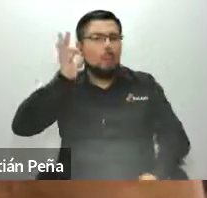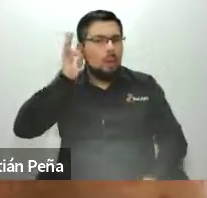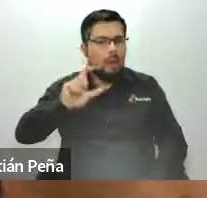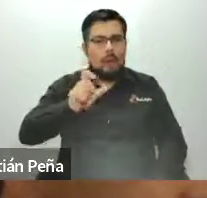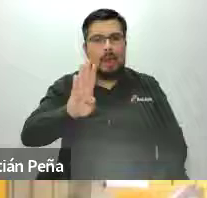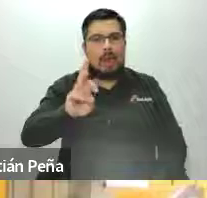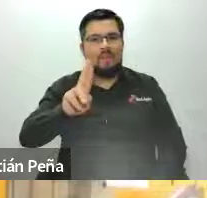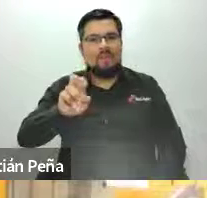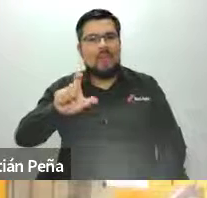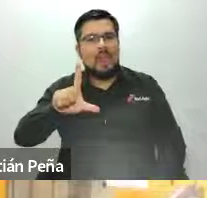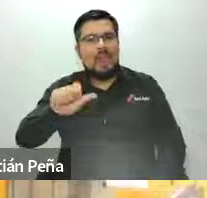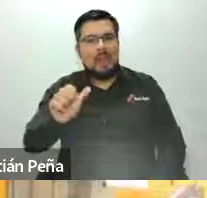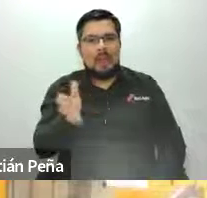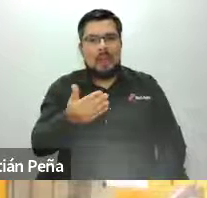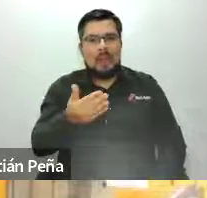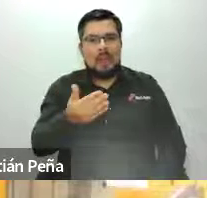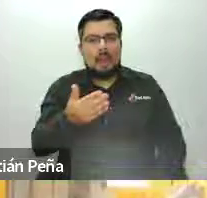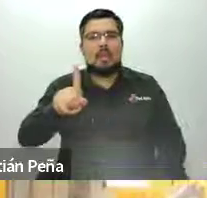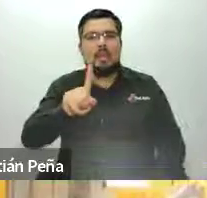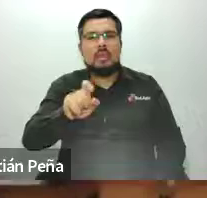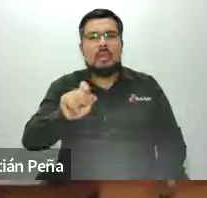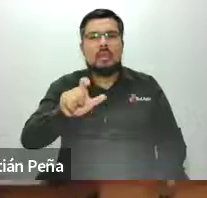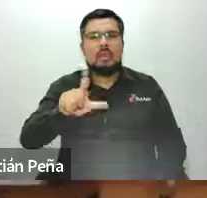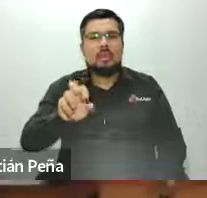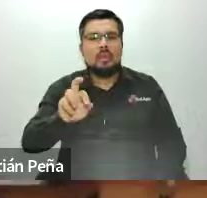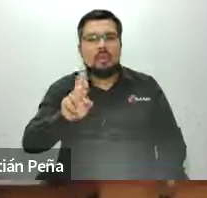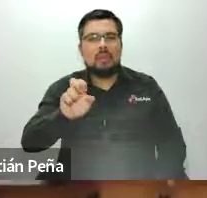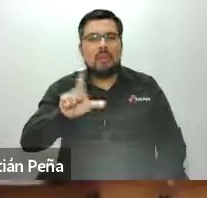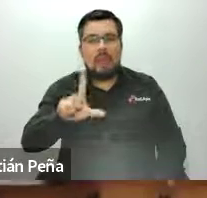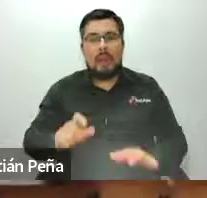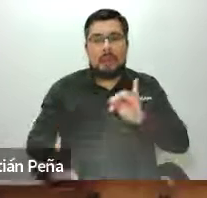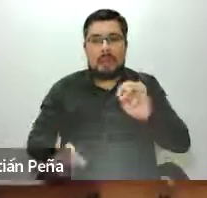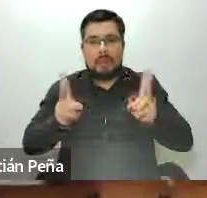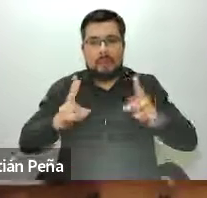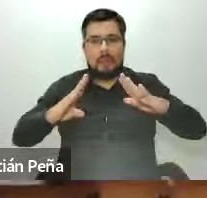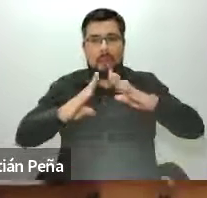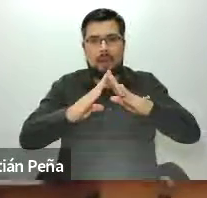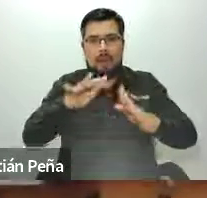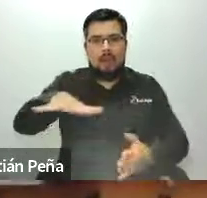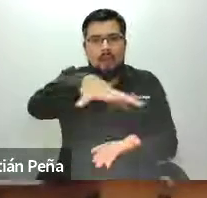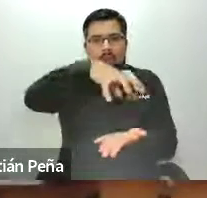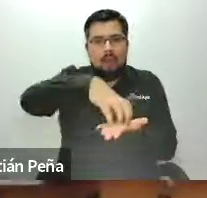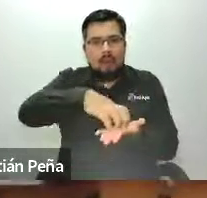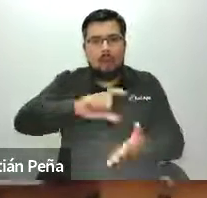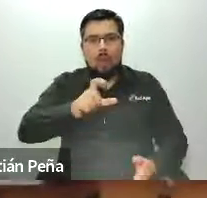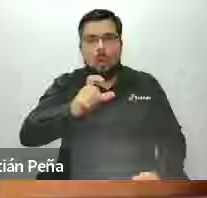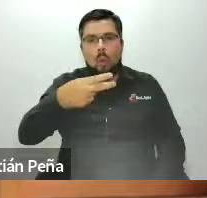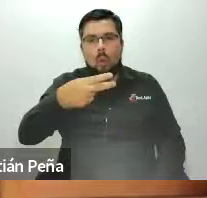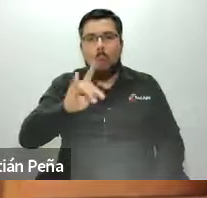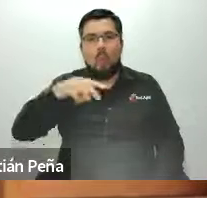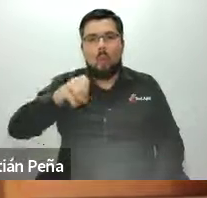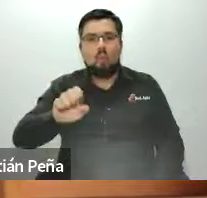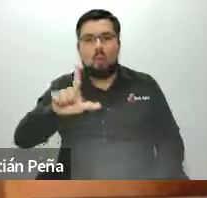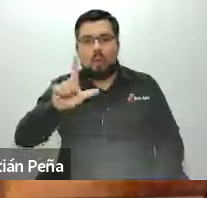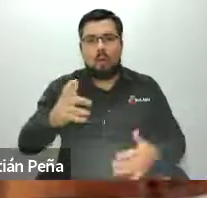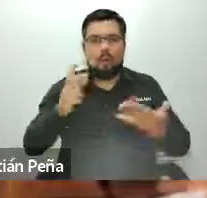casa en el barrio Huemul. Piececitos de niñas sudorosos de frío, cómo los ven y no los cubren, Dios